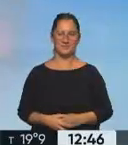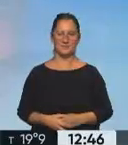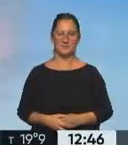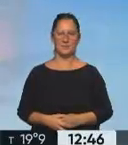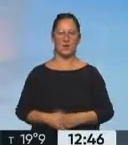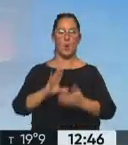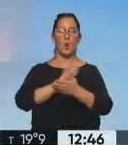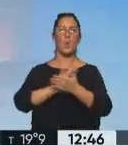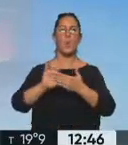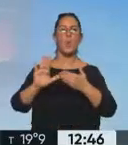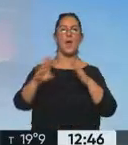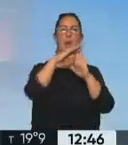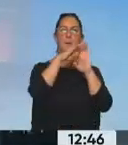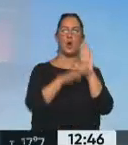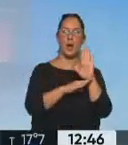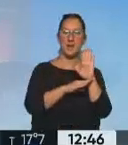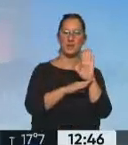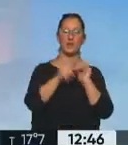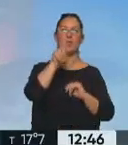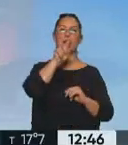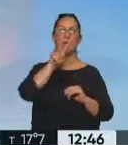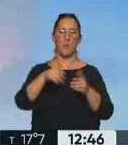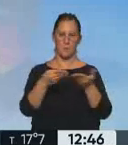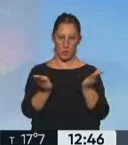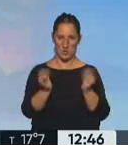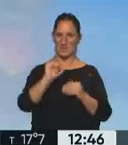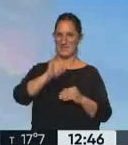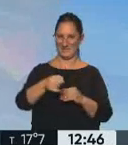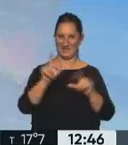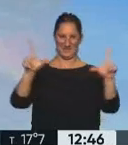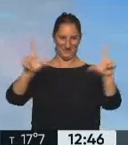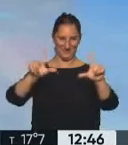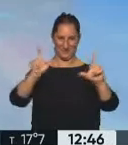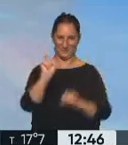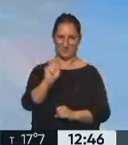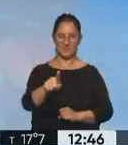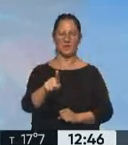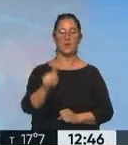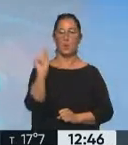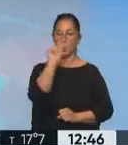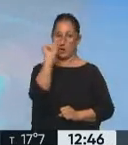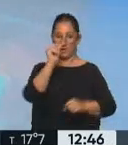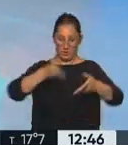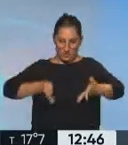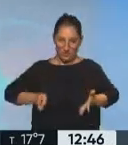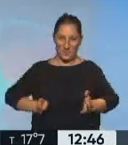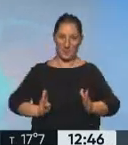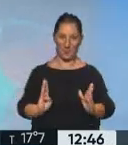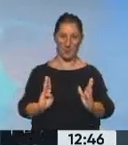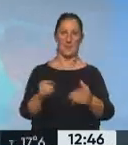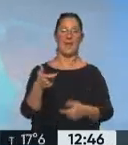Se viene la nueva programación de la televisión pública, sí, de tu pantalla. En minutos nada más en el hall del canal se va a hacer